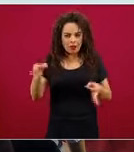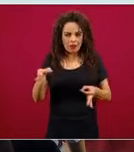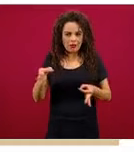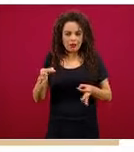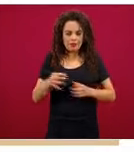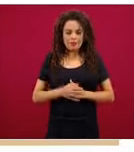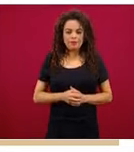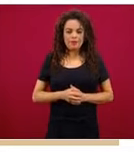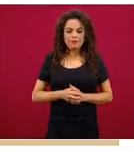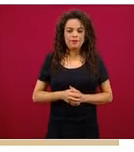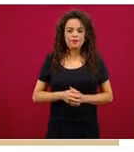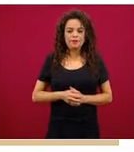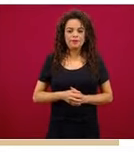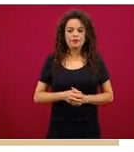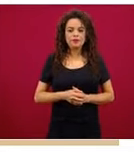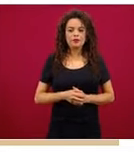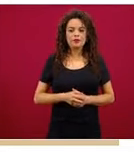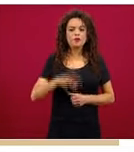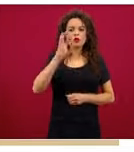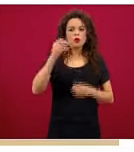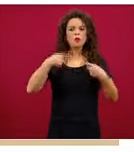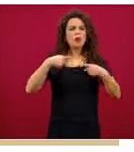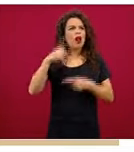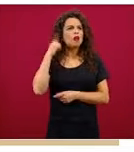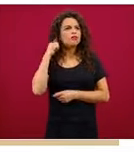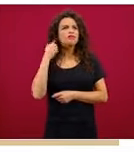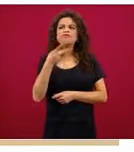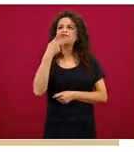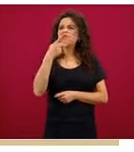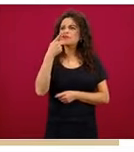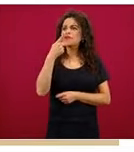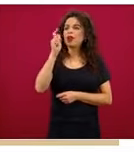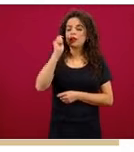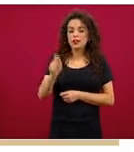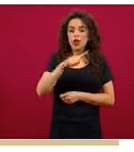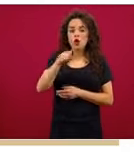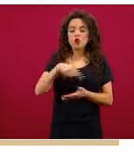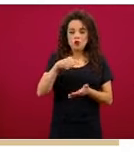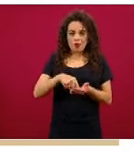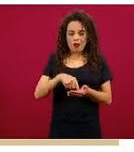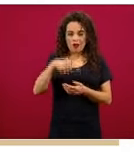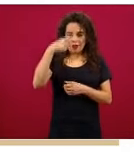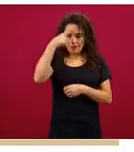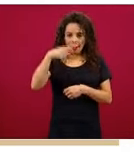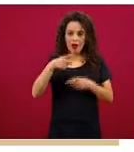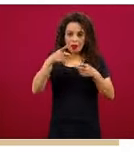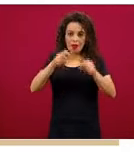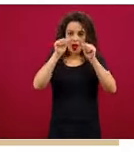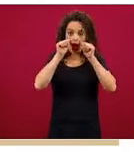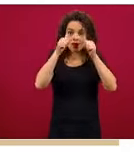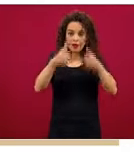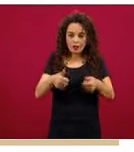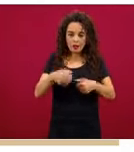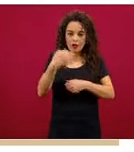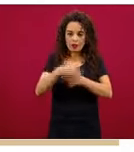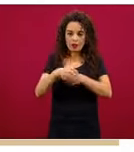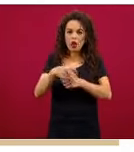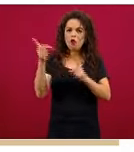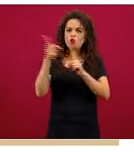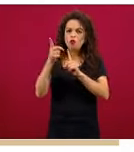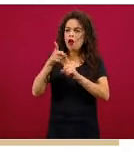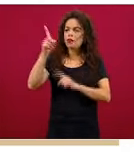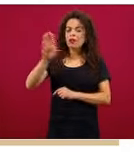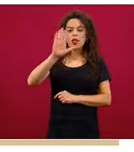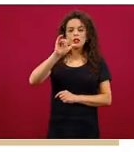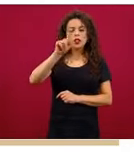hayan oído referenciar, es el centro de atención temporal del Citibanamex, ¿no? El que está aquí